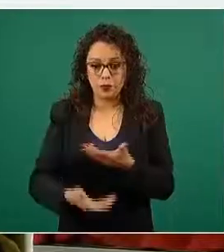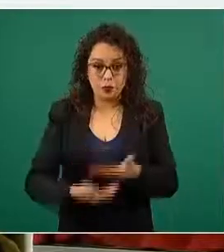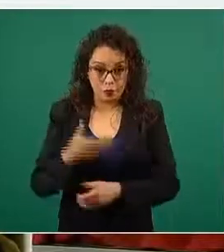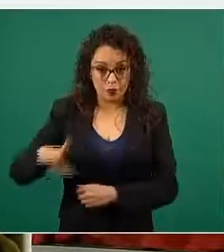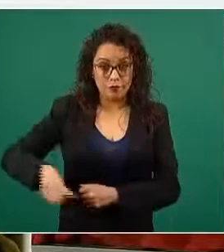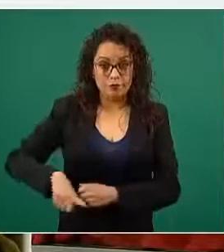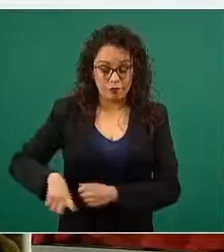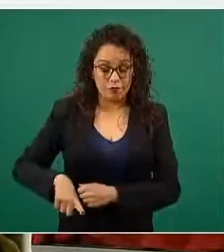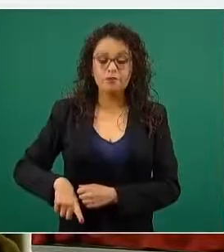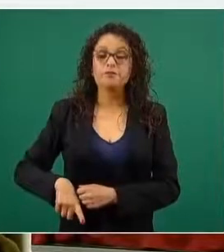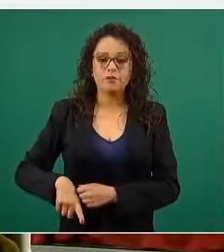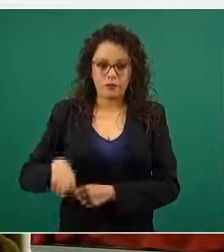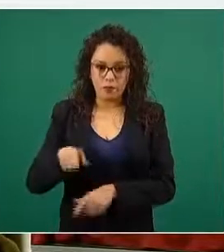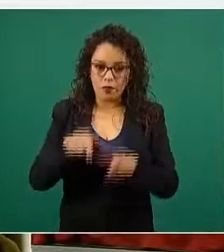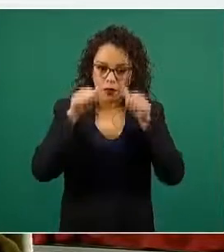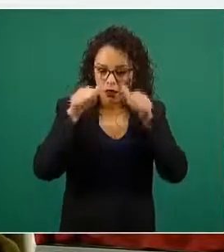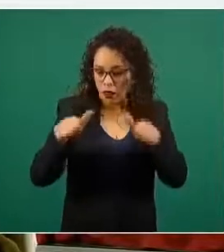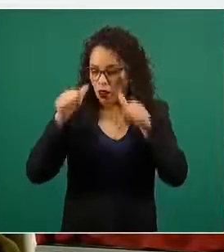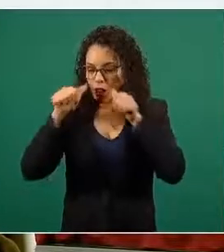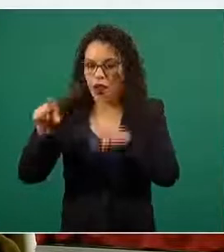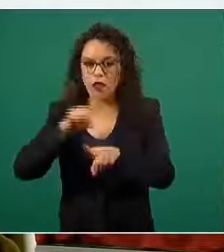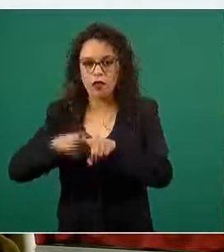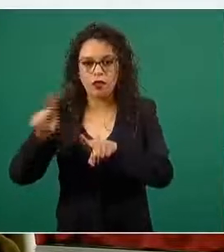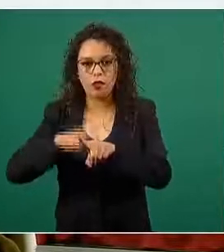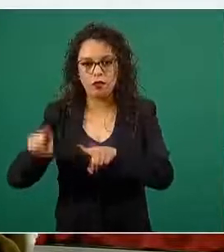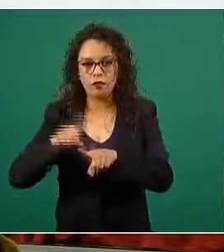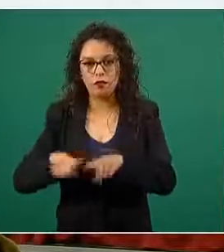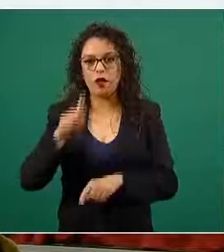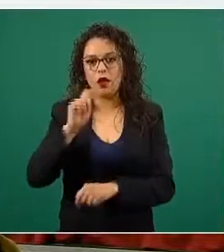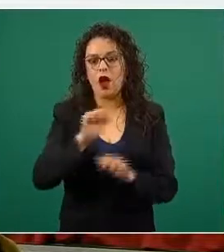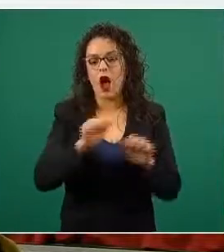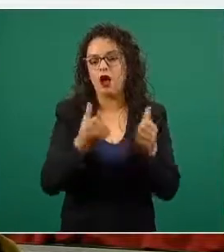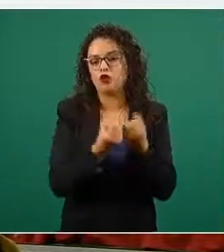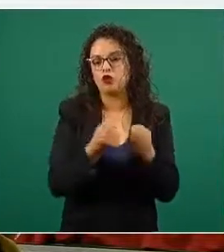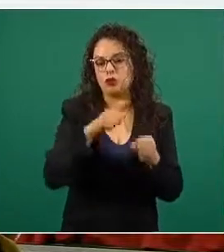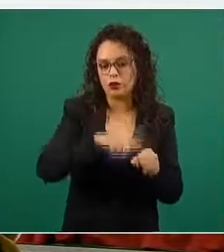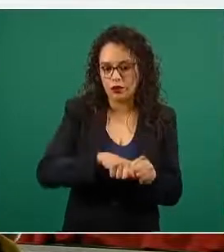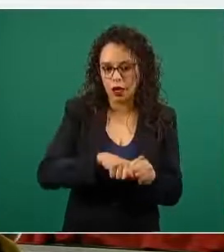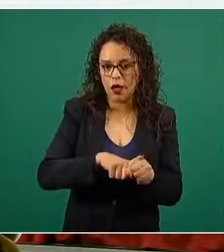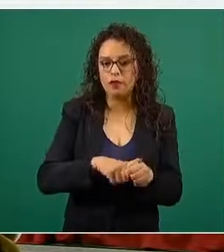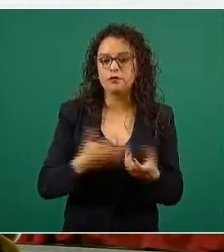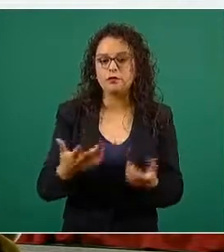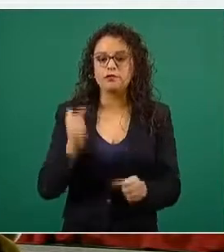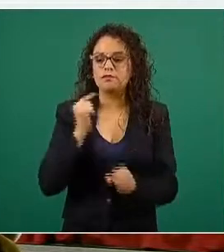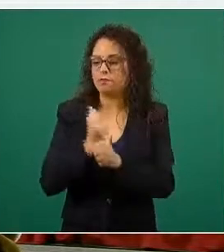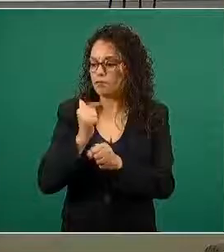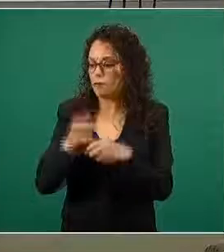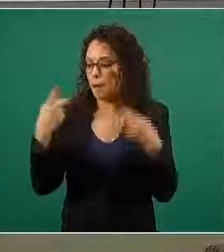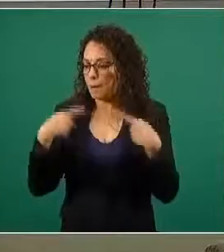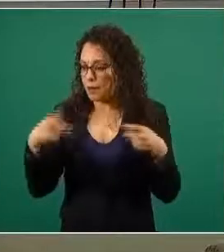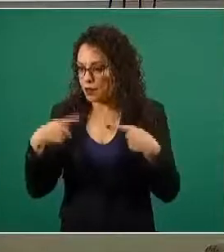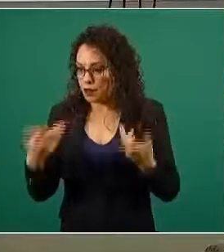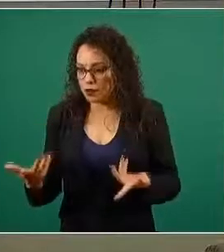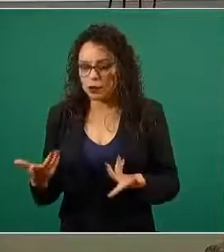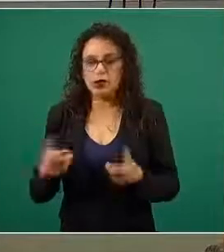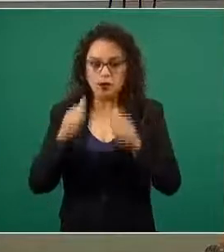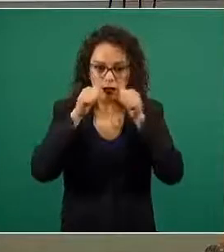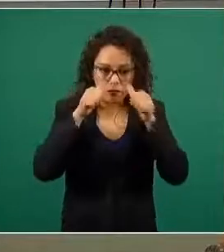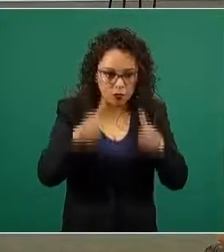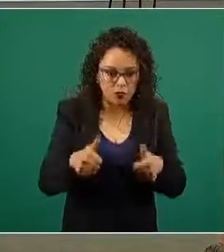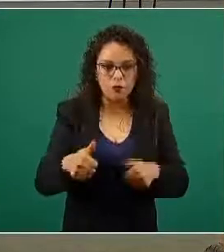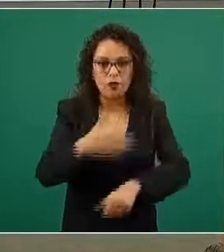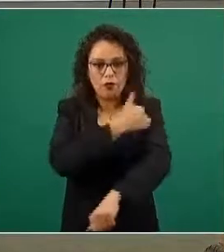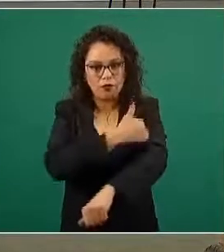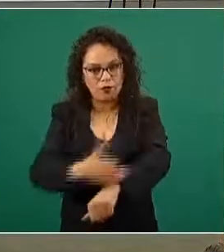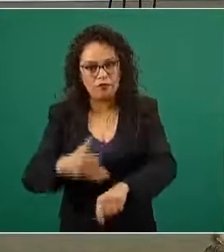activas atendiendo distintos aspectos de la movilización social, el reclutamiento, la identificación de personas, la atención a las familias y